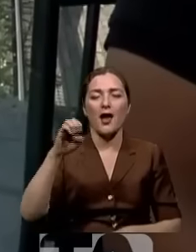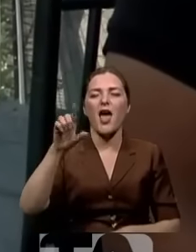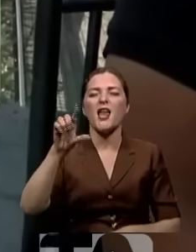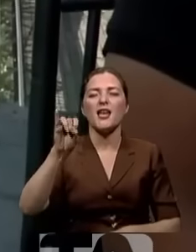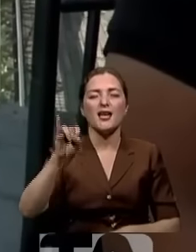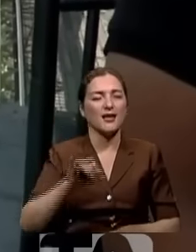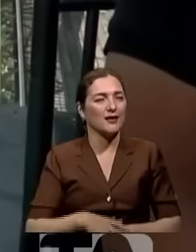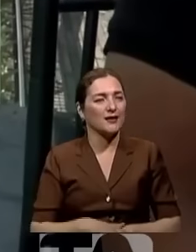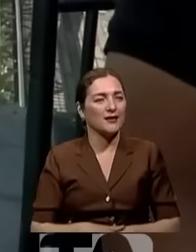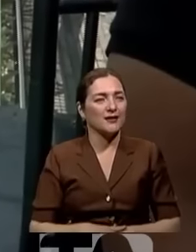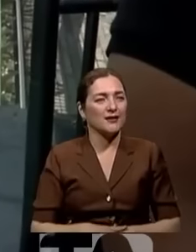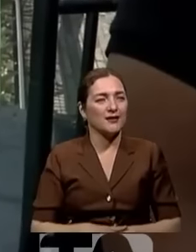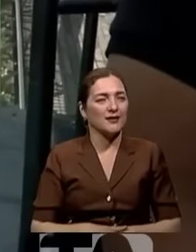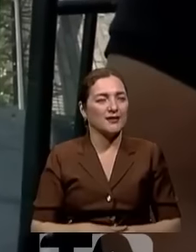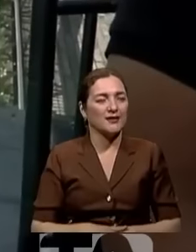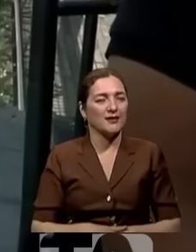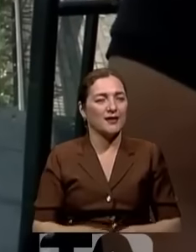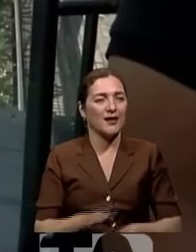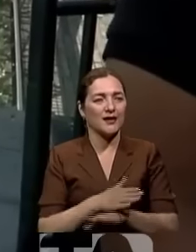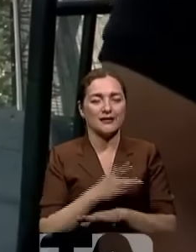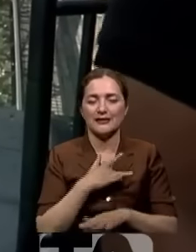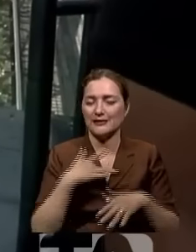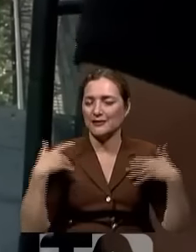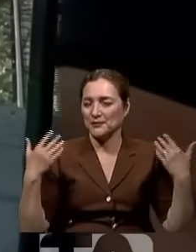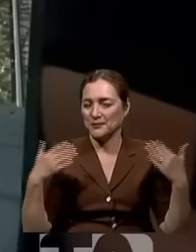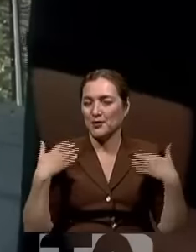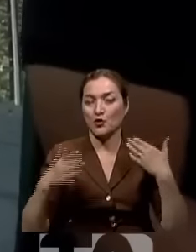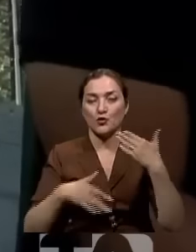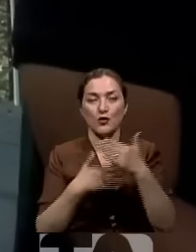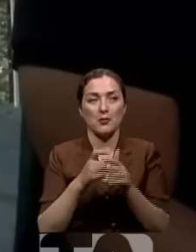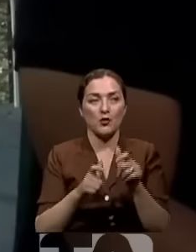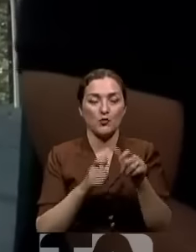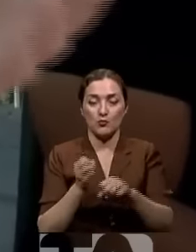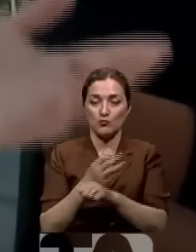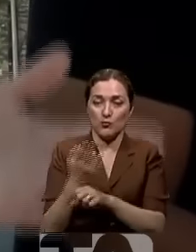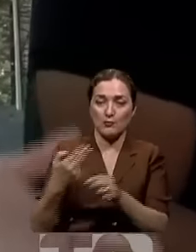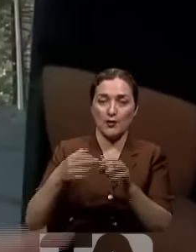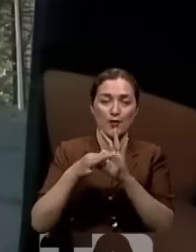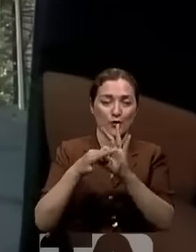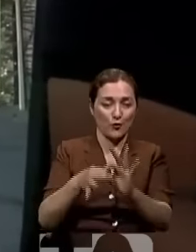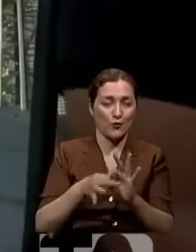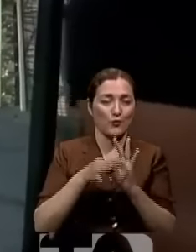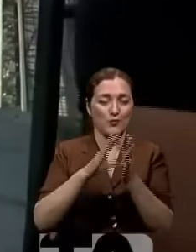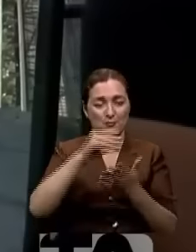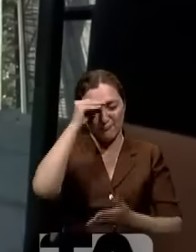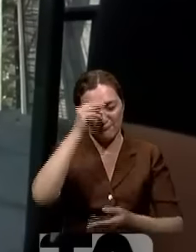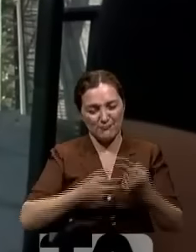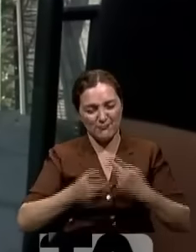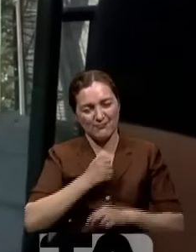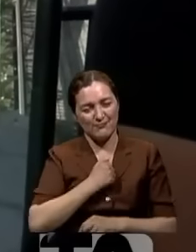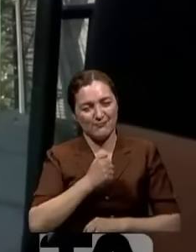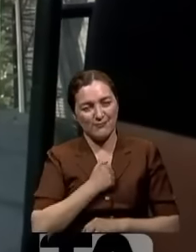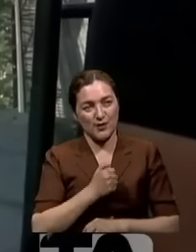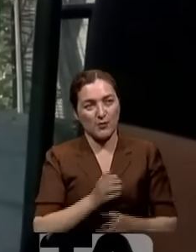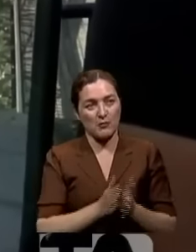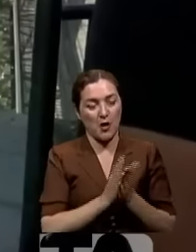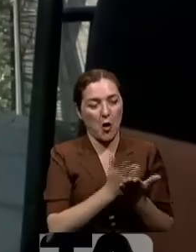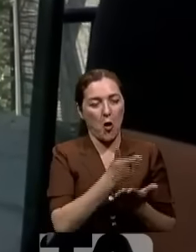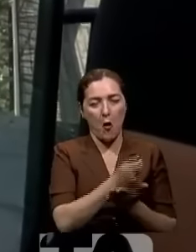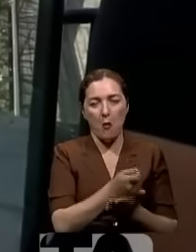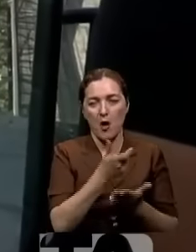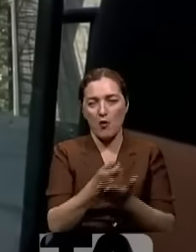guagua? Nada, bueno, antes que nada, estoy muy contenta de que todas las personas se hayan sumado a colaborar a todos los emprendimientos porque están con pedidos que